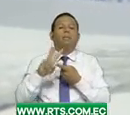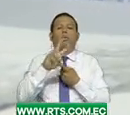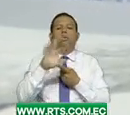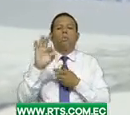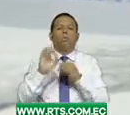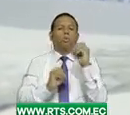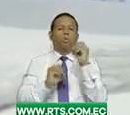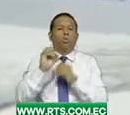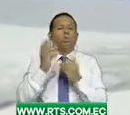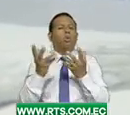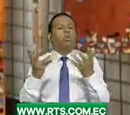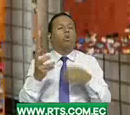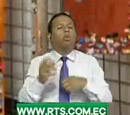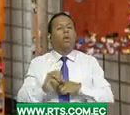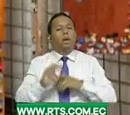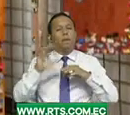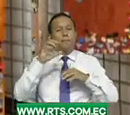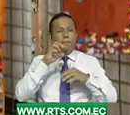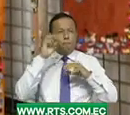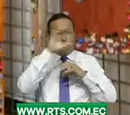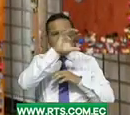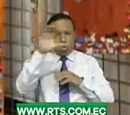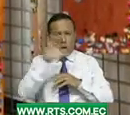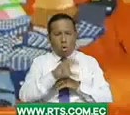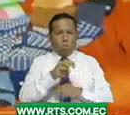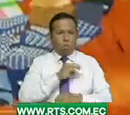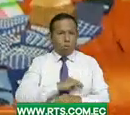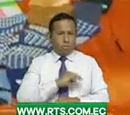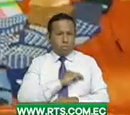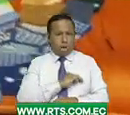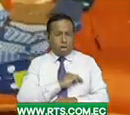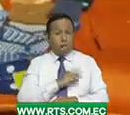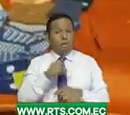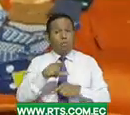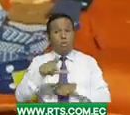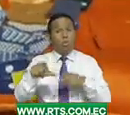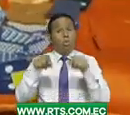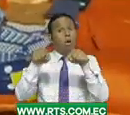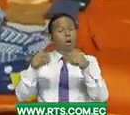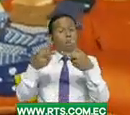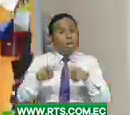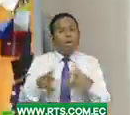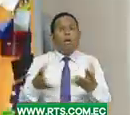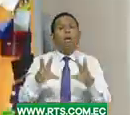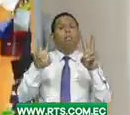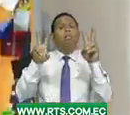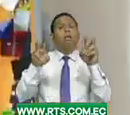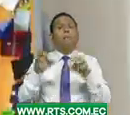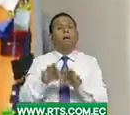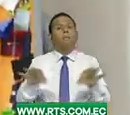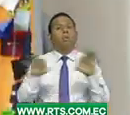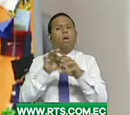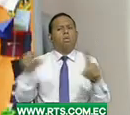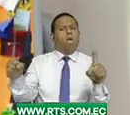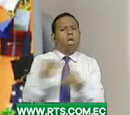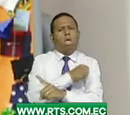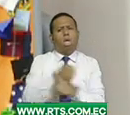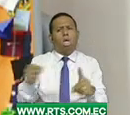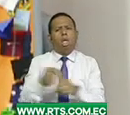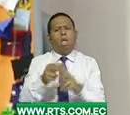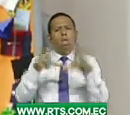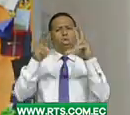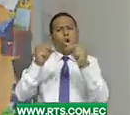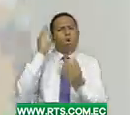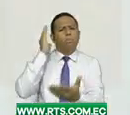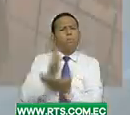el Museo Municipal. A más de obras de arte, también hay un espacio dedicado a la no violencia contra la mujer con el proyecto Yo Sí Te Hago